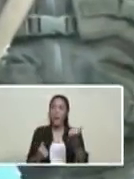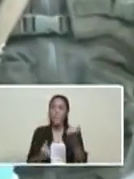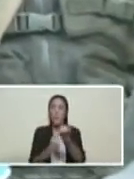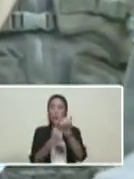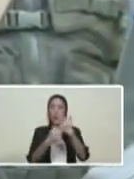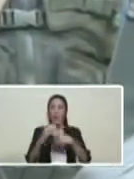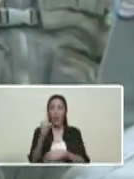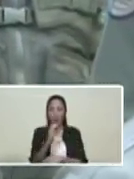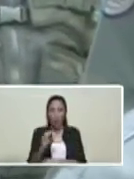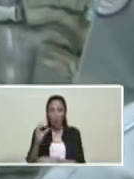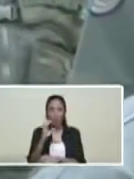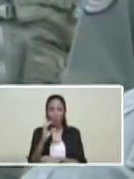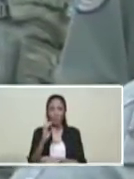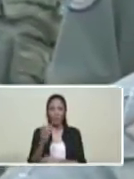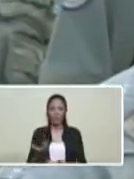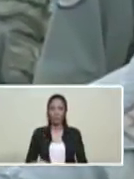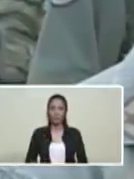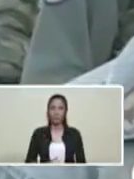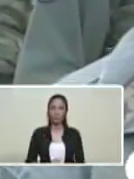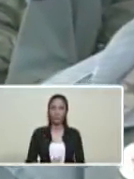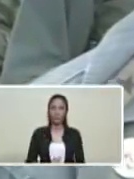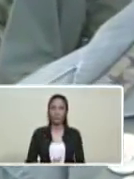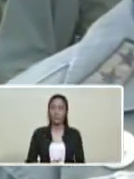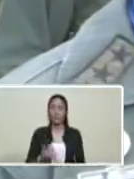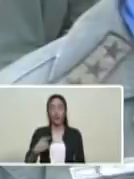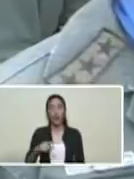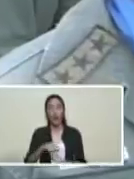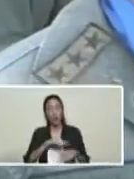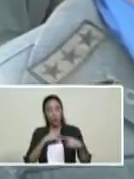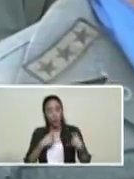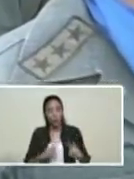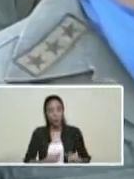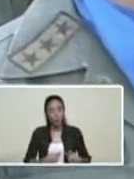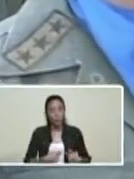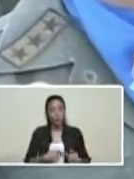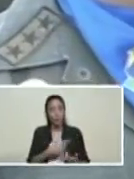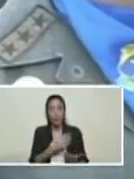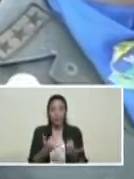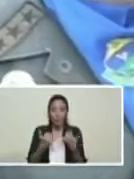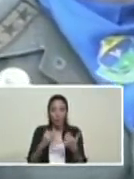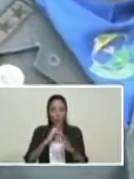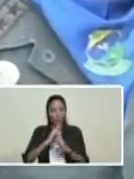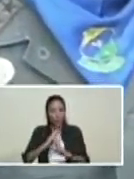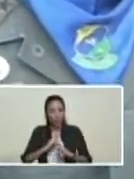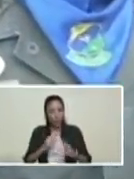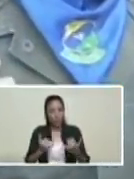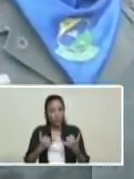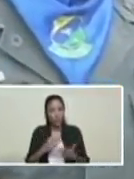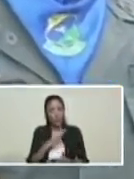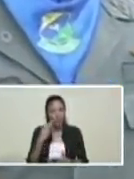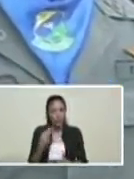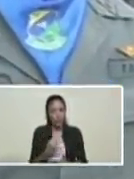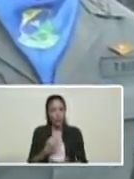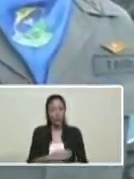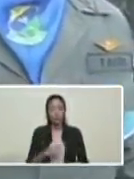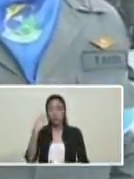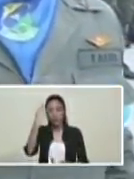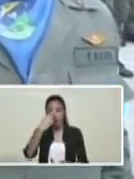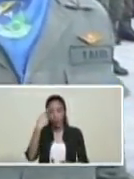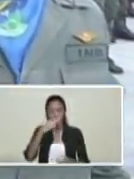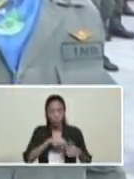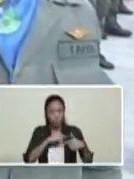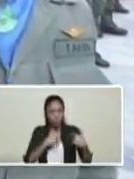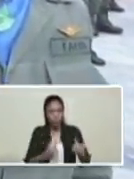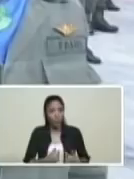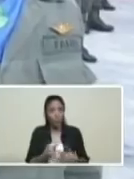contesten con el alma con la verdad de la razón y del corazón queridos hermanos